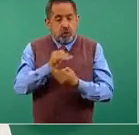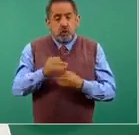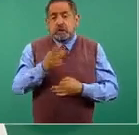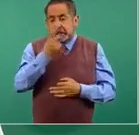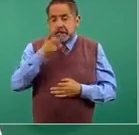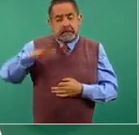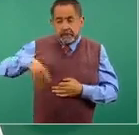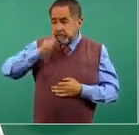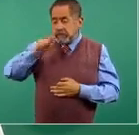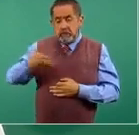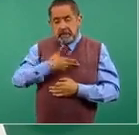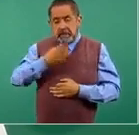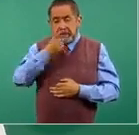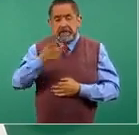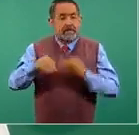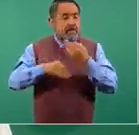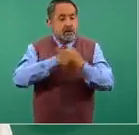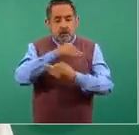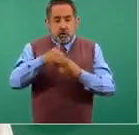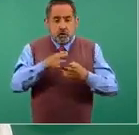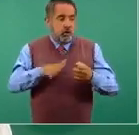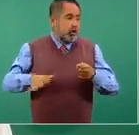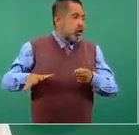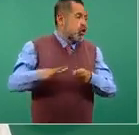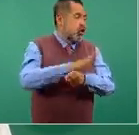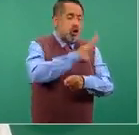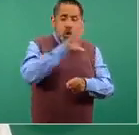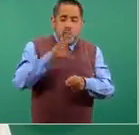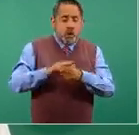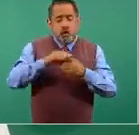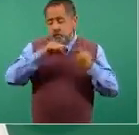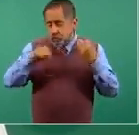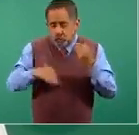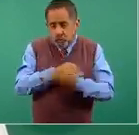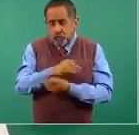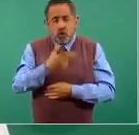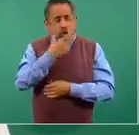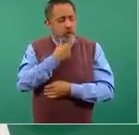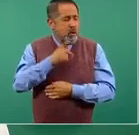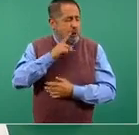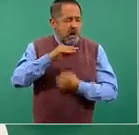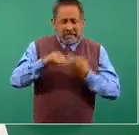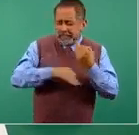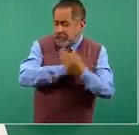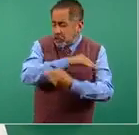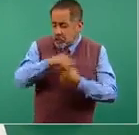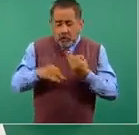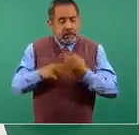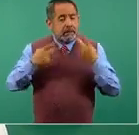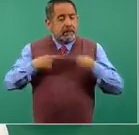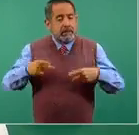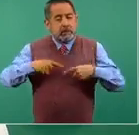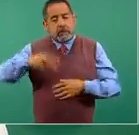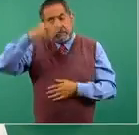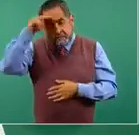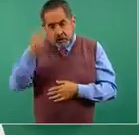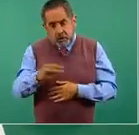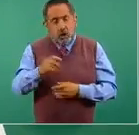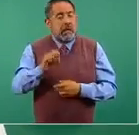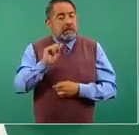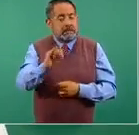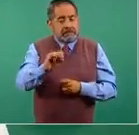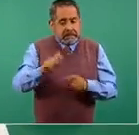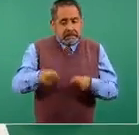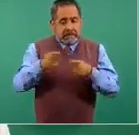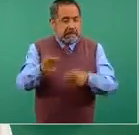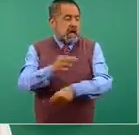el presidente, de cobertura universal. Esto quiere decir todas las personas en México van a recibir esta